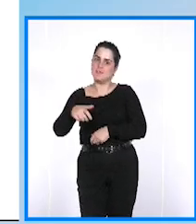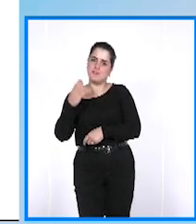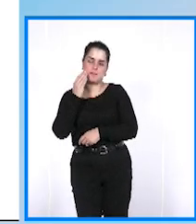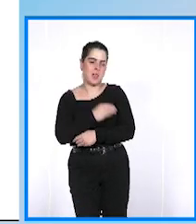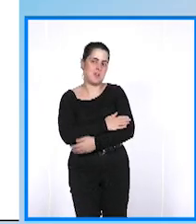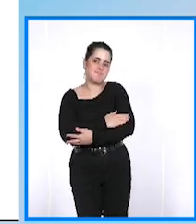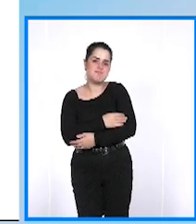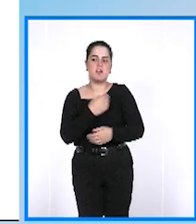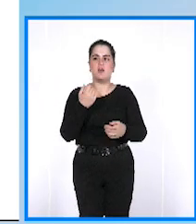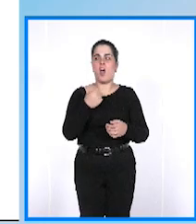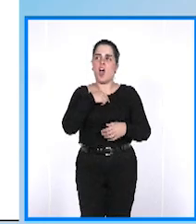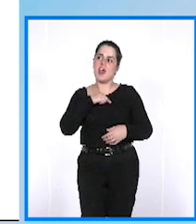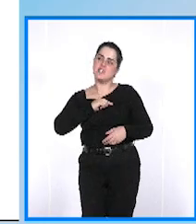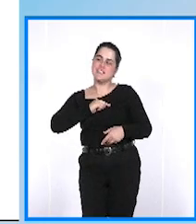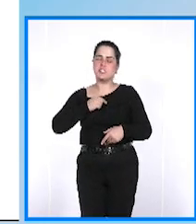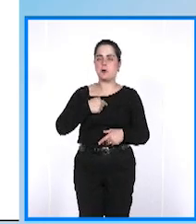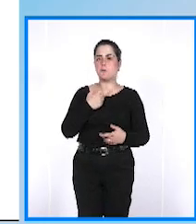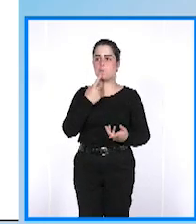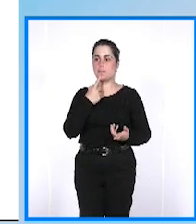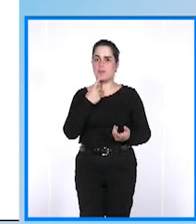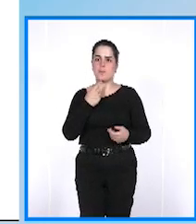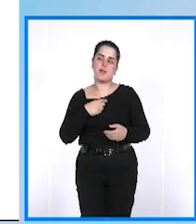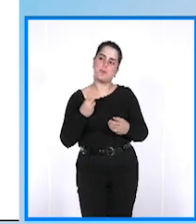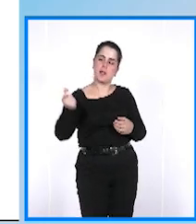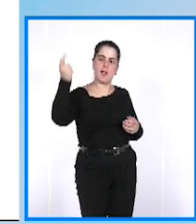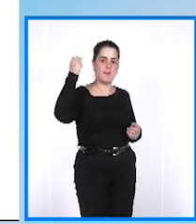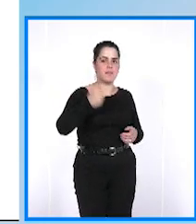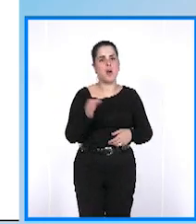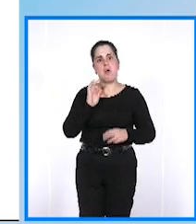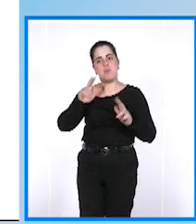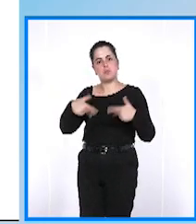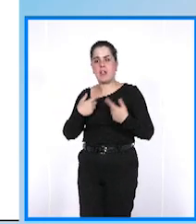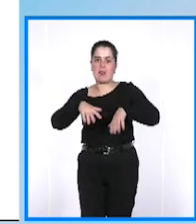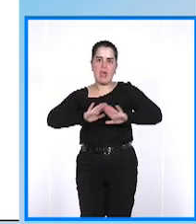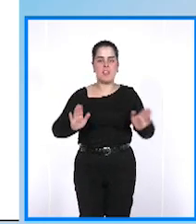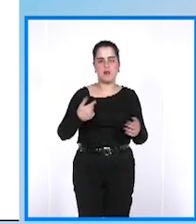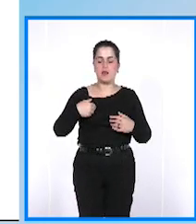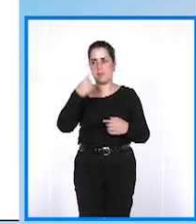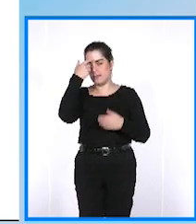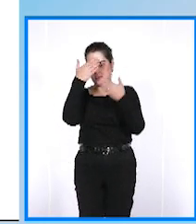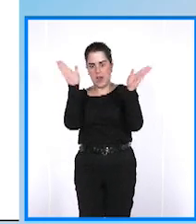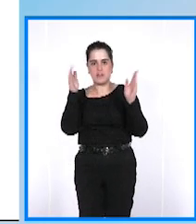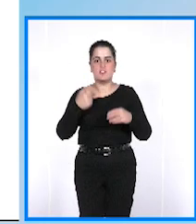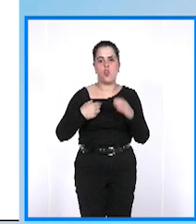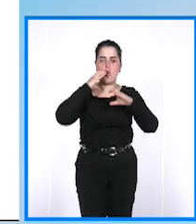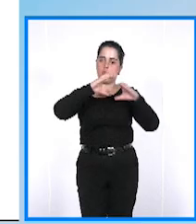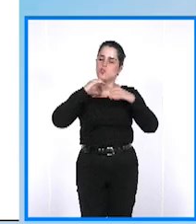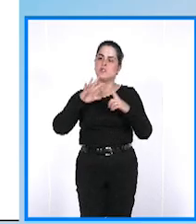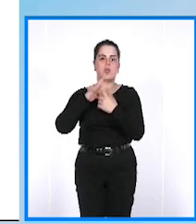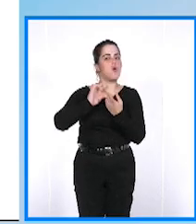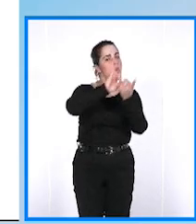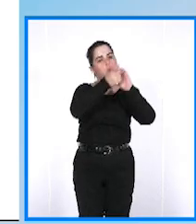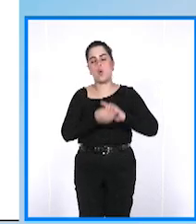ni hablaba me encuentro más ni sé cómo decirte me escapaba no me dejaban salir ahora soy más abierta me comunico todo ha cambiado